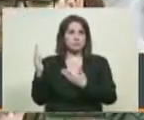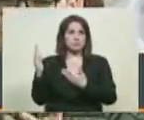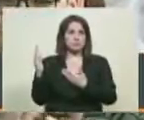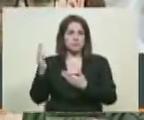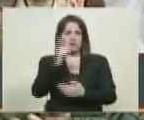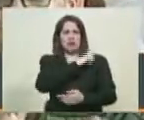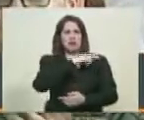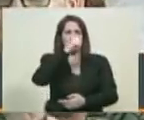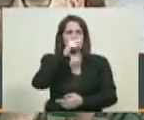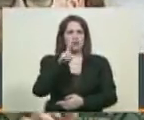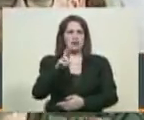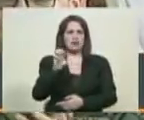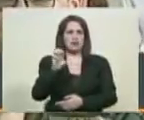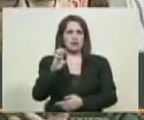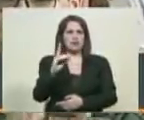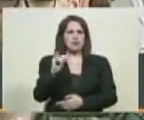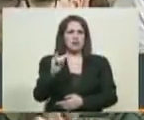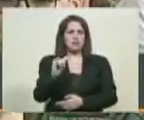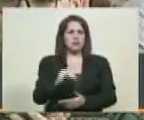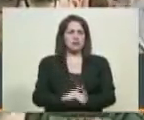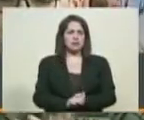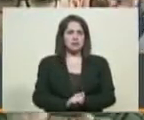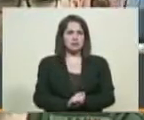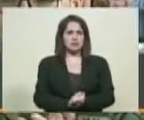Capital. Todo bien.